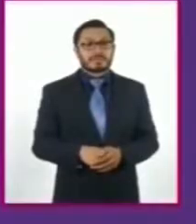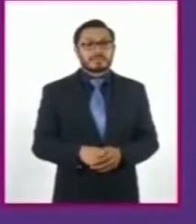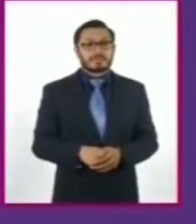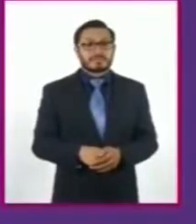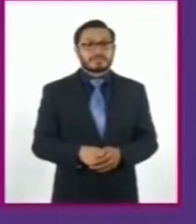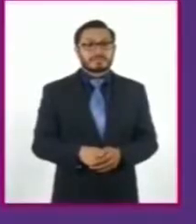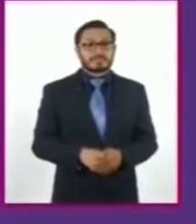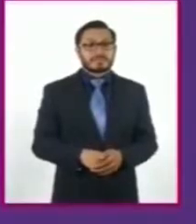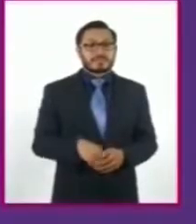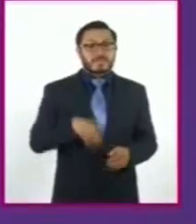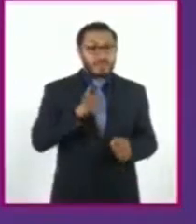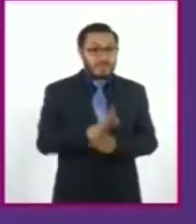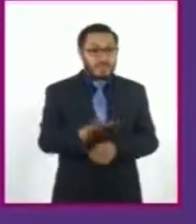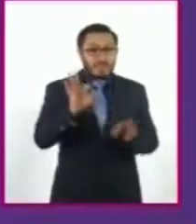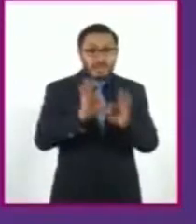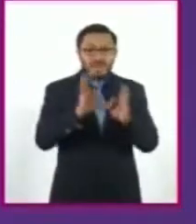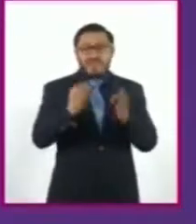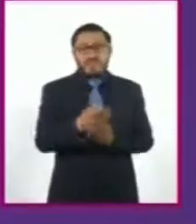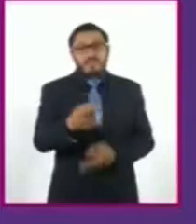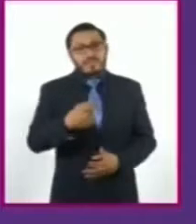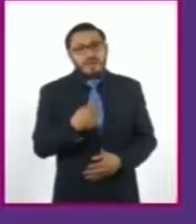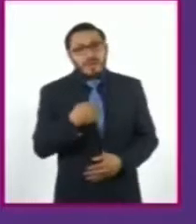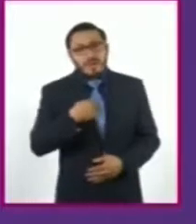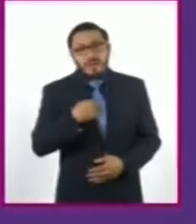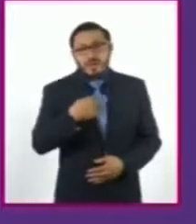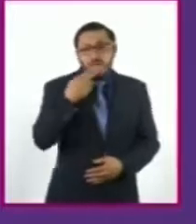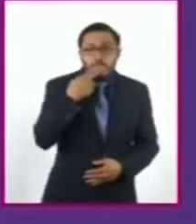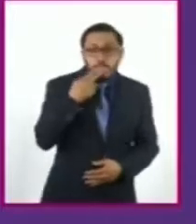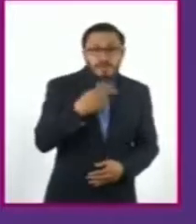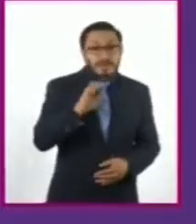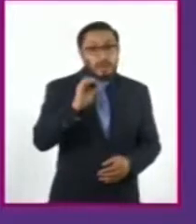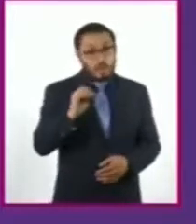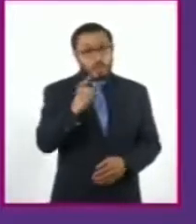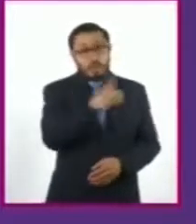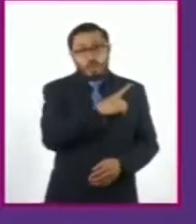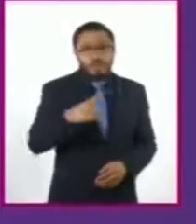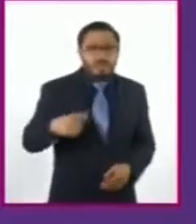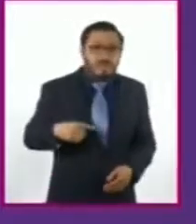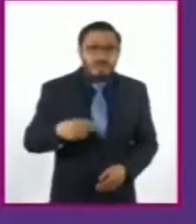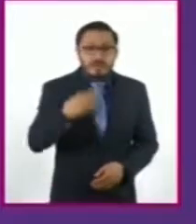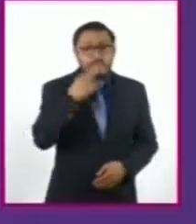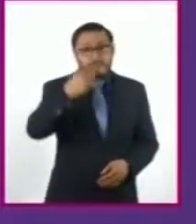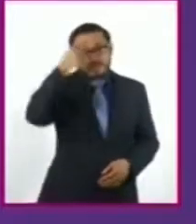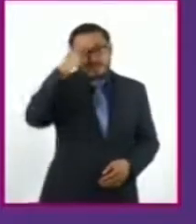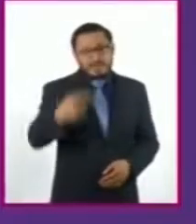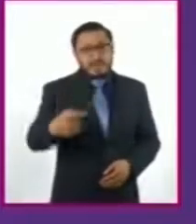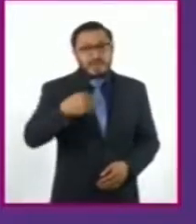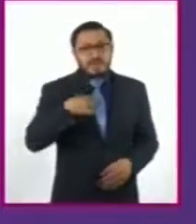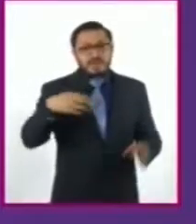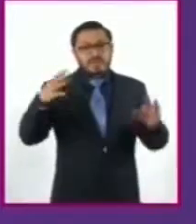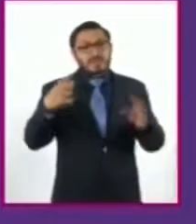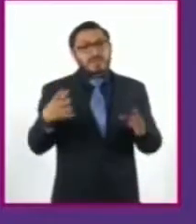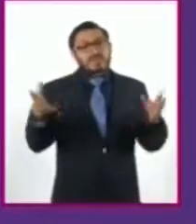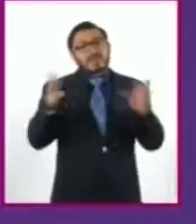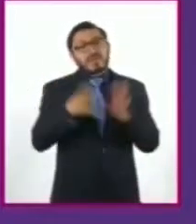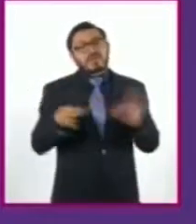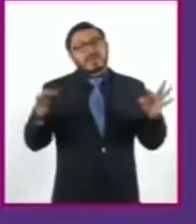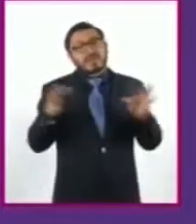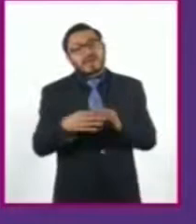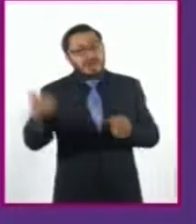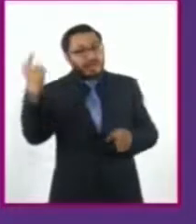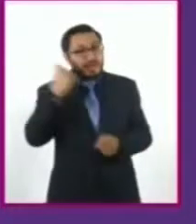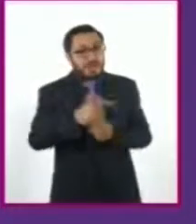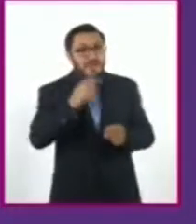¿Qué estrategias estoy aplicando o debo aplicar para definir mi potencialidad relacionada con